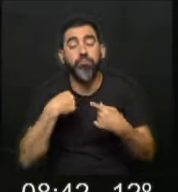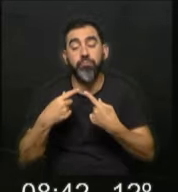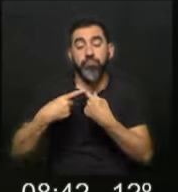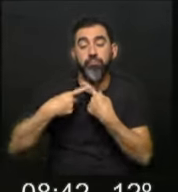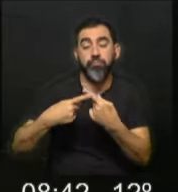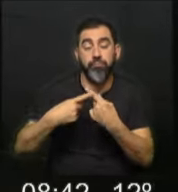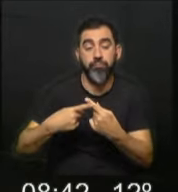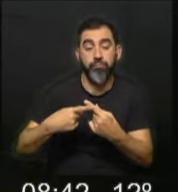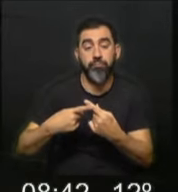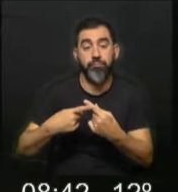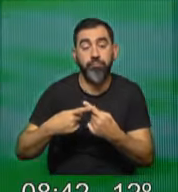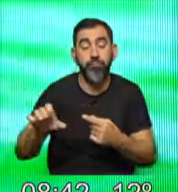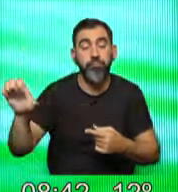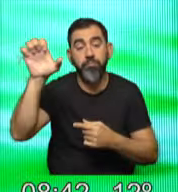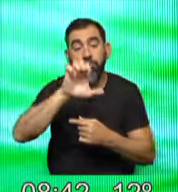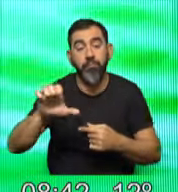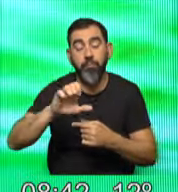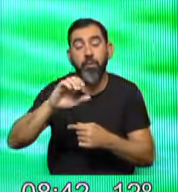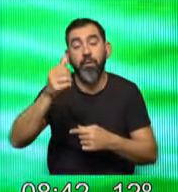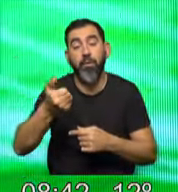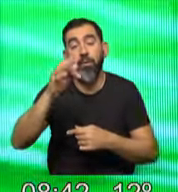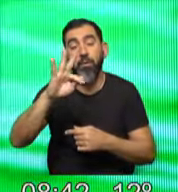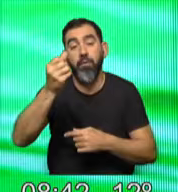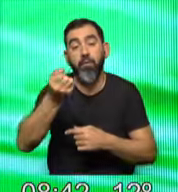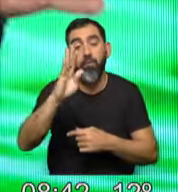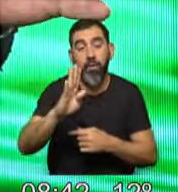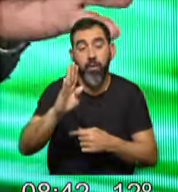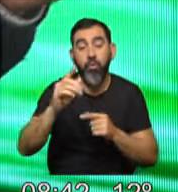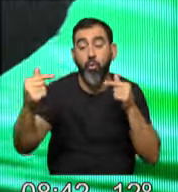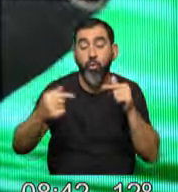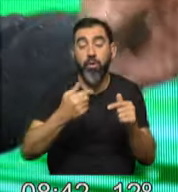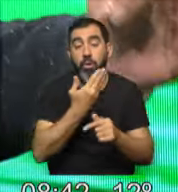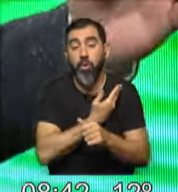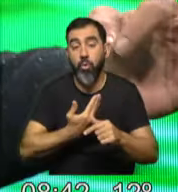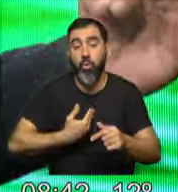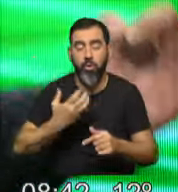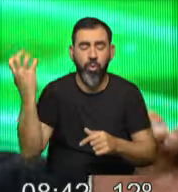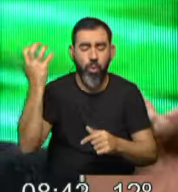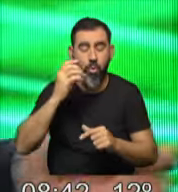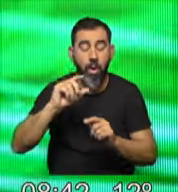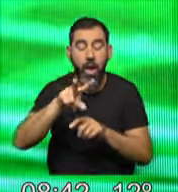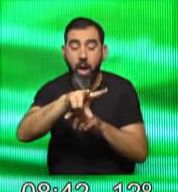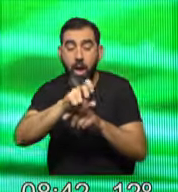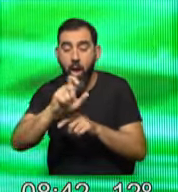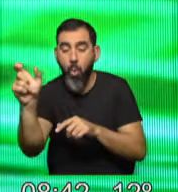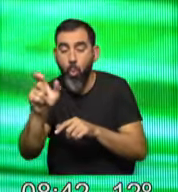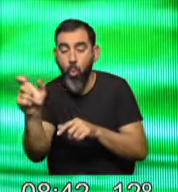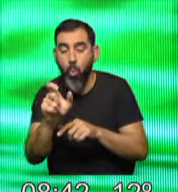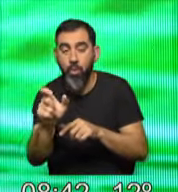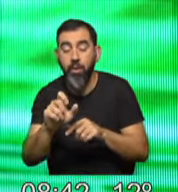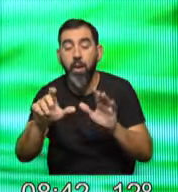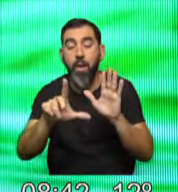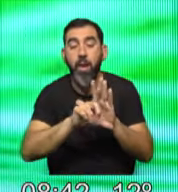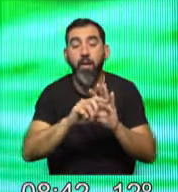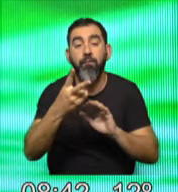con la cámara empresarial de las afap con el gobierno que hizo este terrible ajuste fiscal de la ley